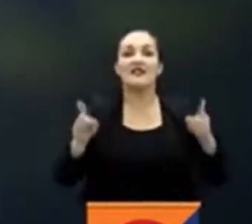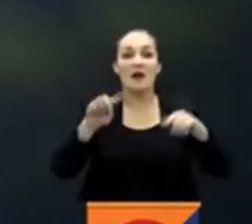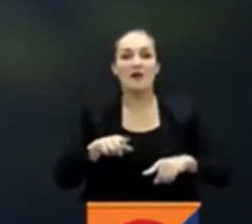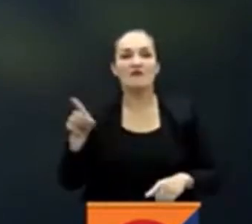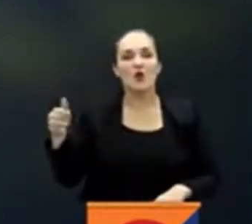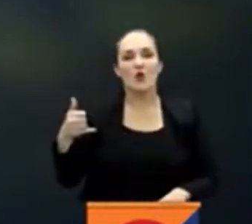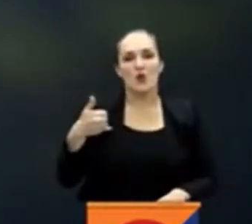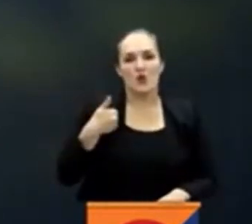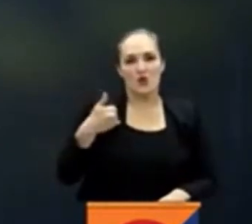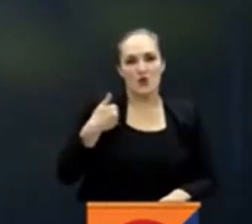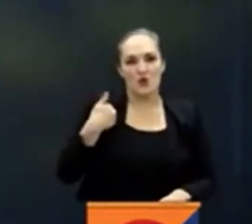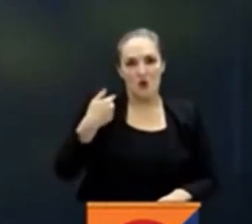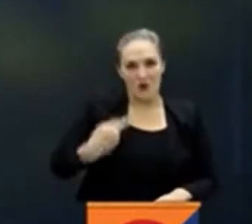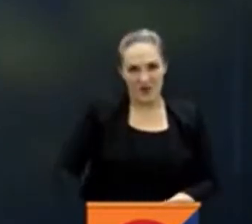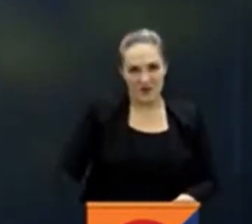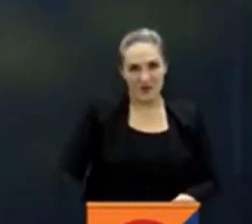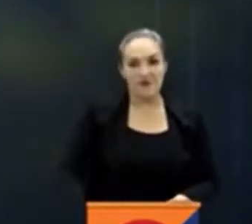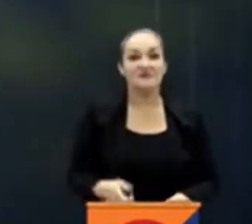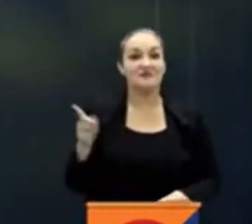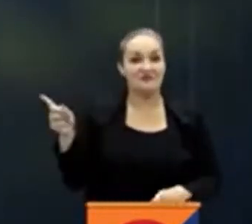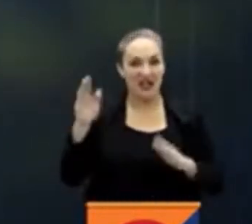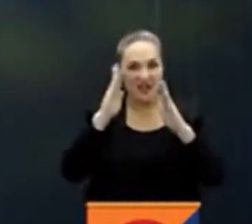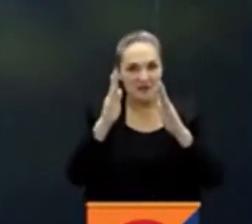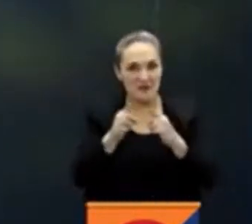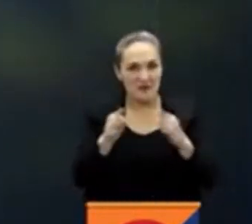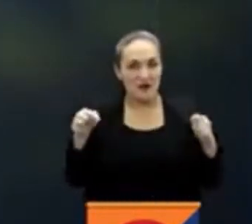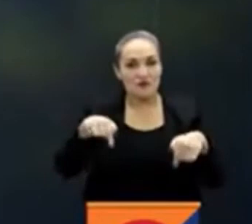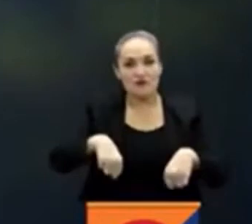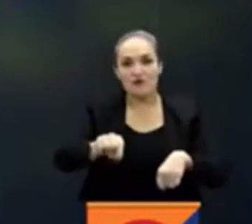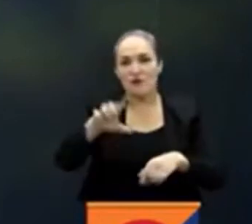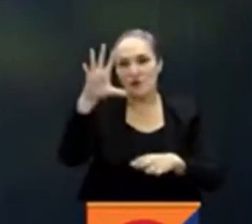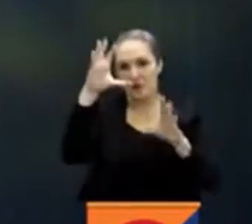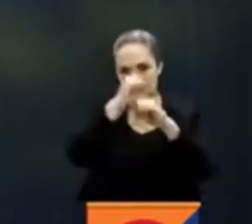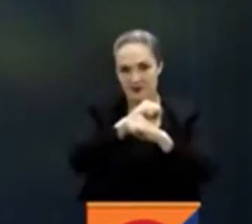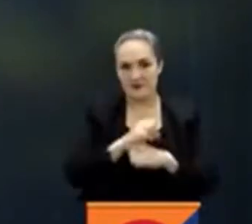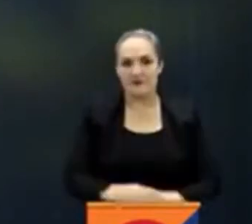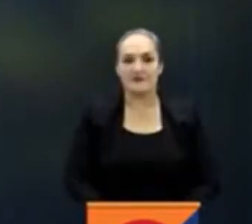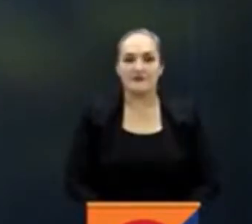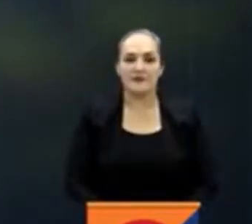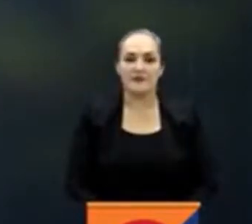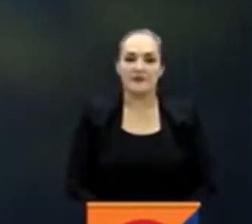Juan Guillermo Cuadrado. Ampliación de esta información en nuestra emisión de la noche.